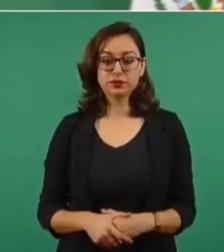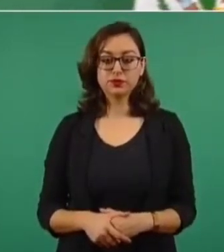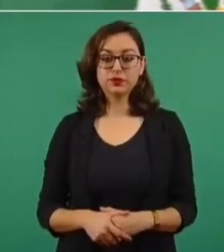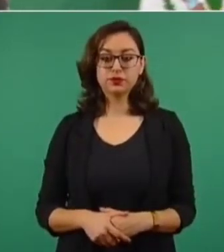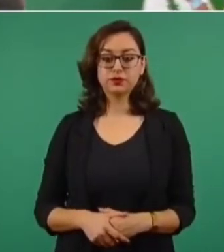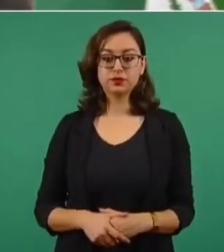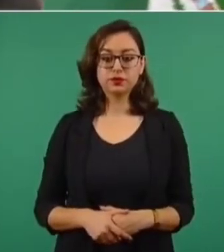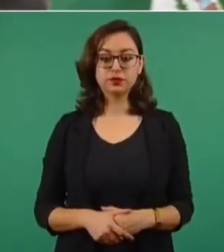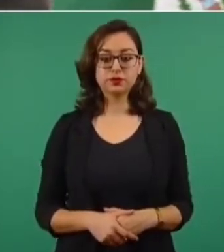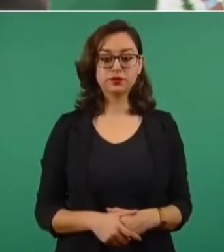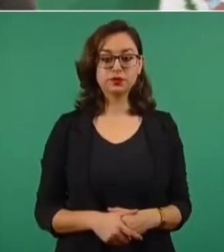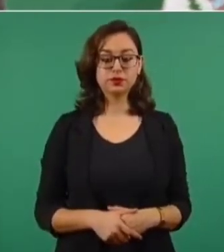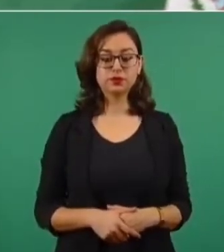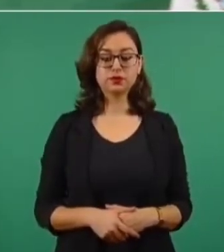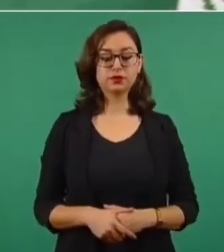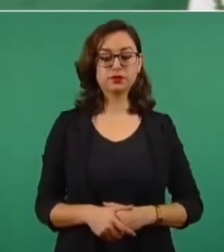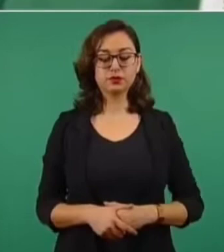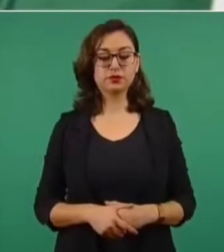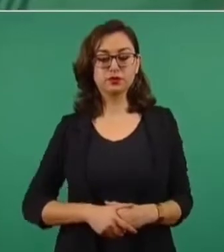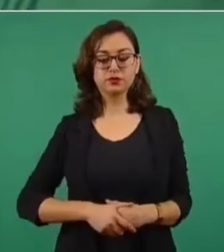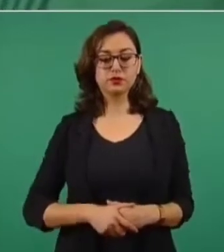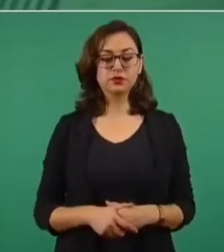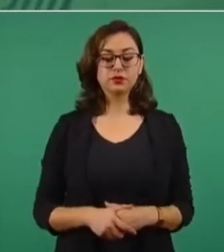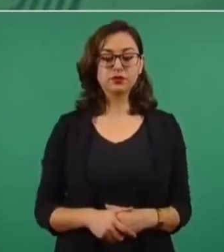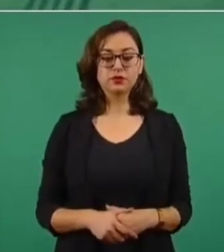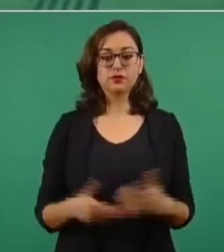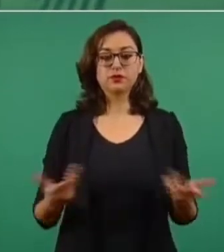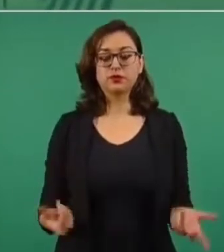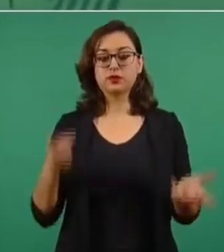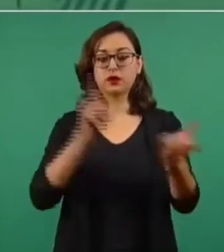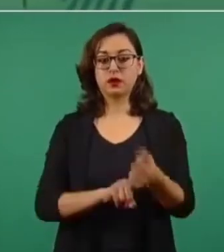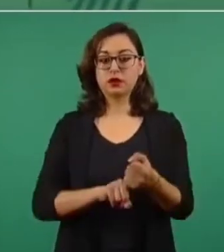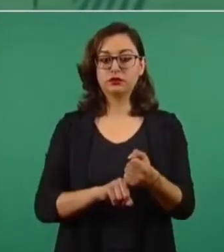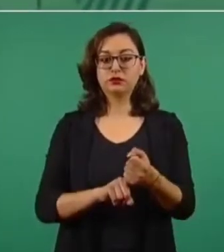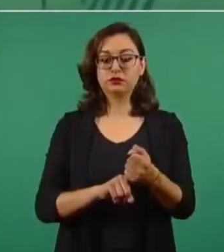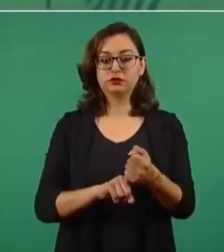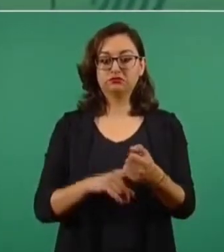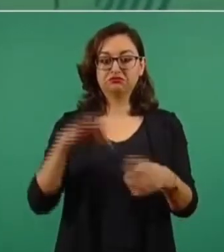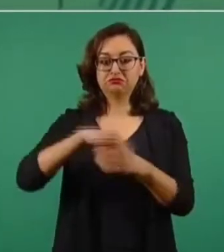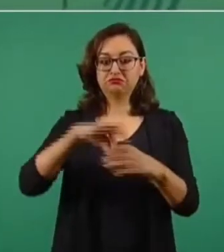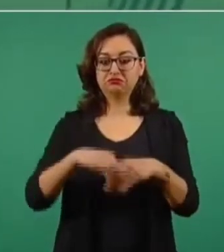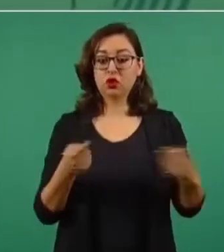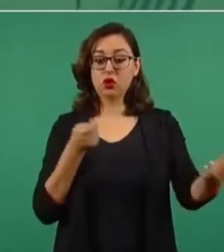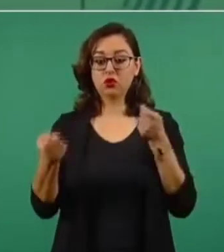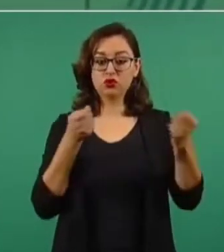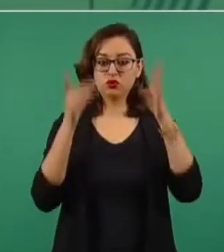no domine el conservadurismo,